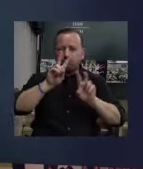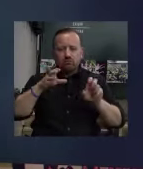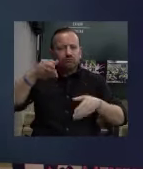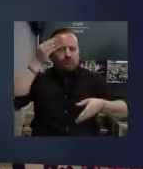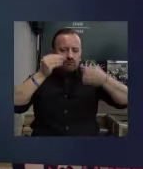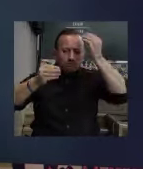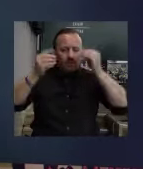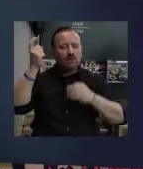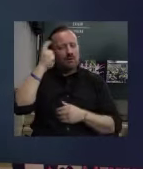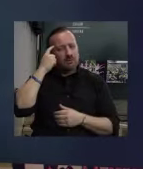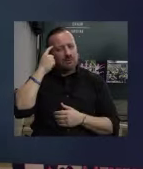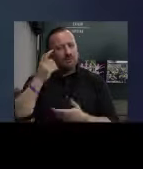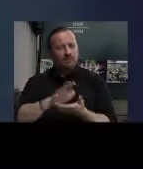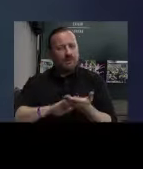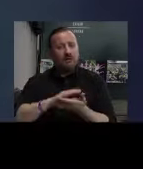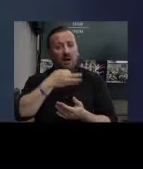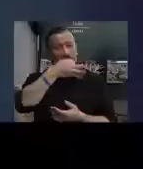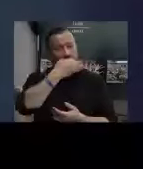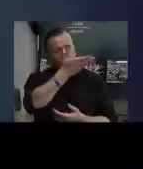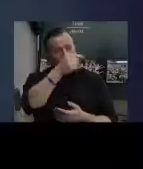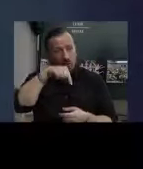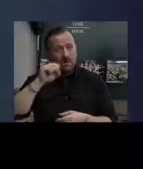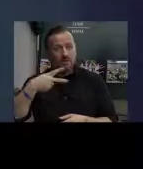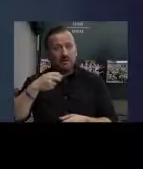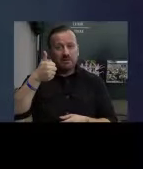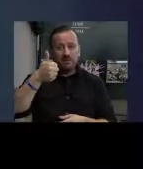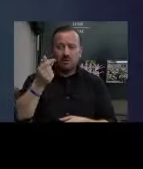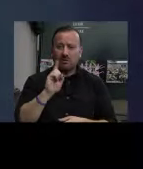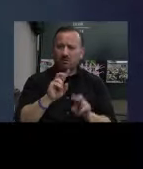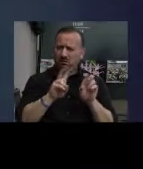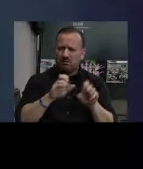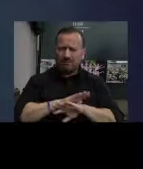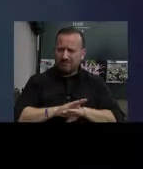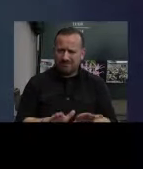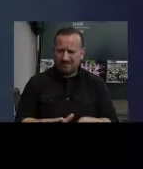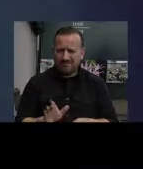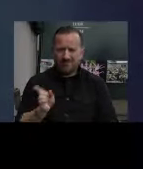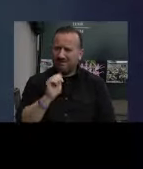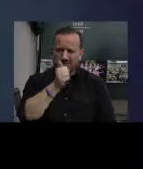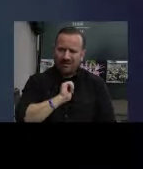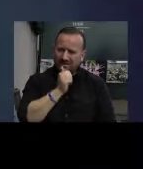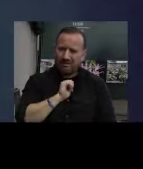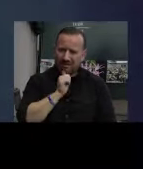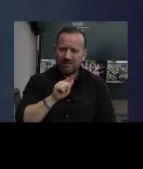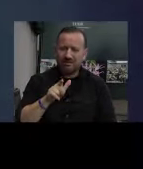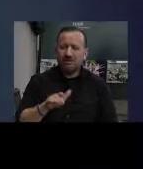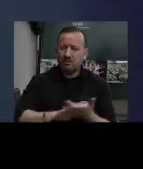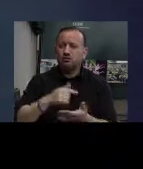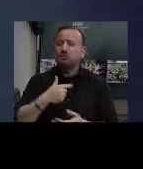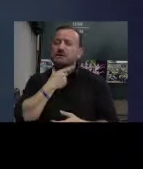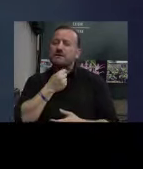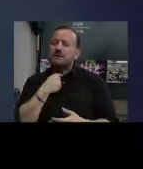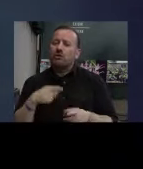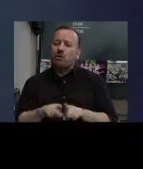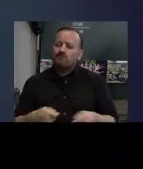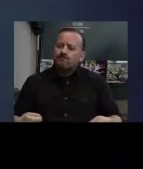creer en algo que como lo dijo el vicerrector ahora no es un producto n cuando uno quiere contribuir cuando uno